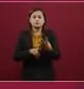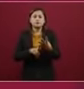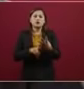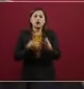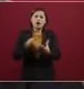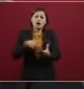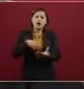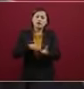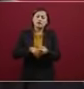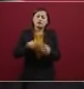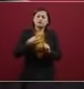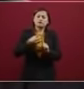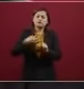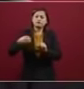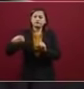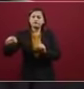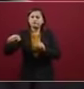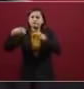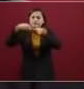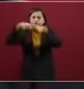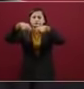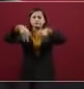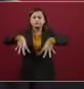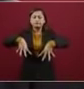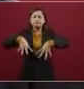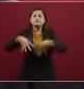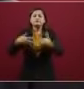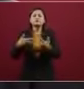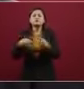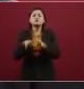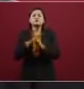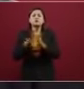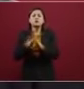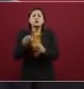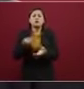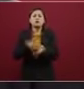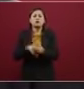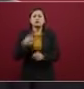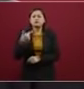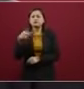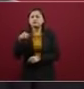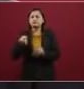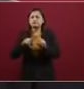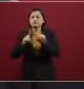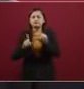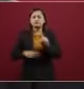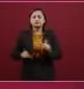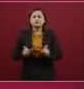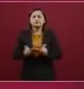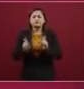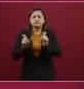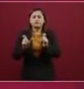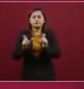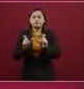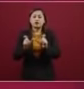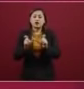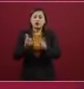estructura, organización y funcionamiento de la Guardia Nacional. La coordinación operativa